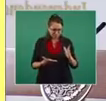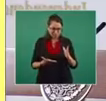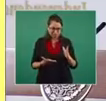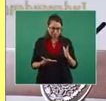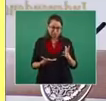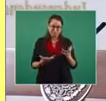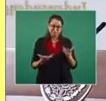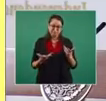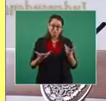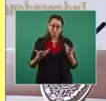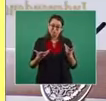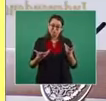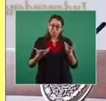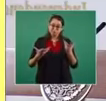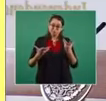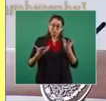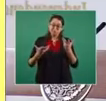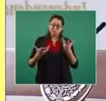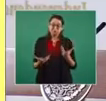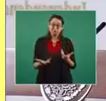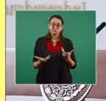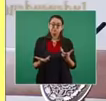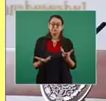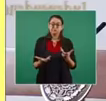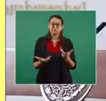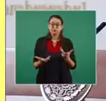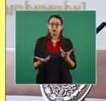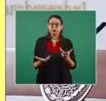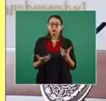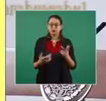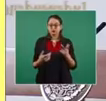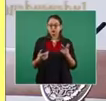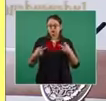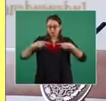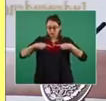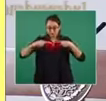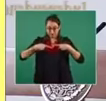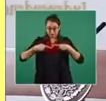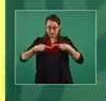a un país, a su pueblo, con